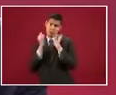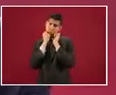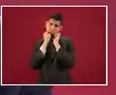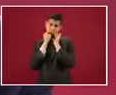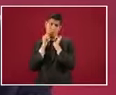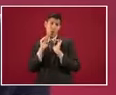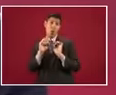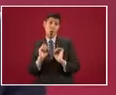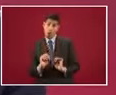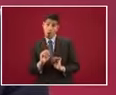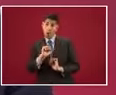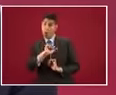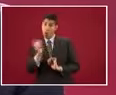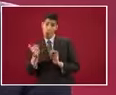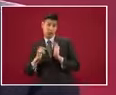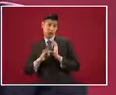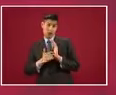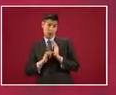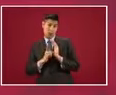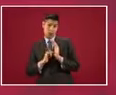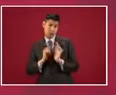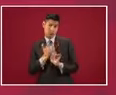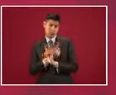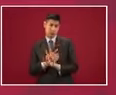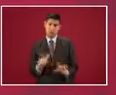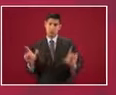Para otra hora.